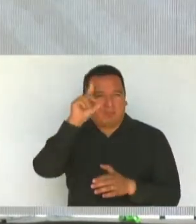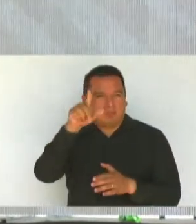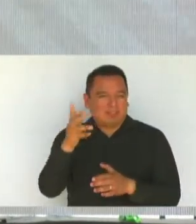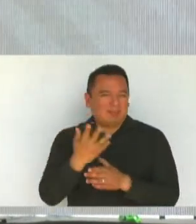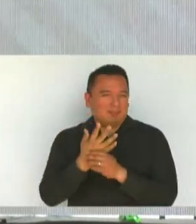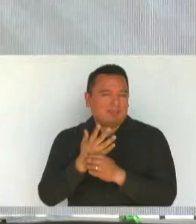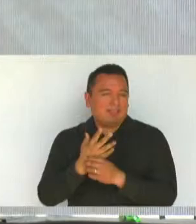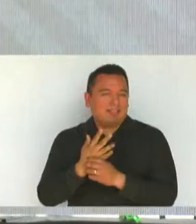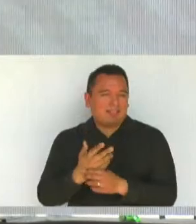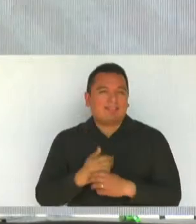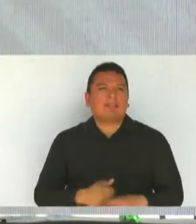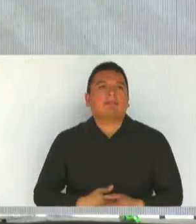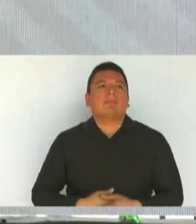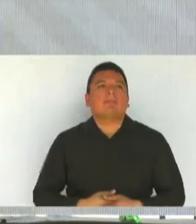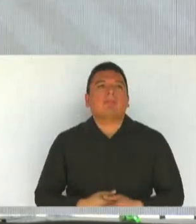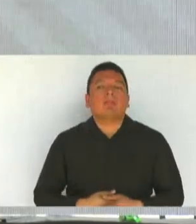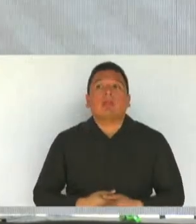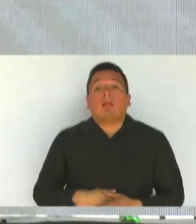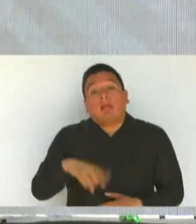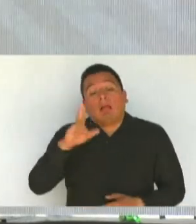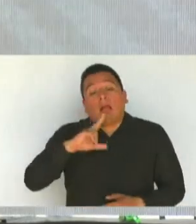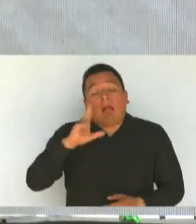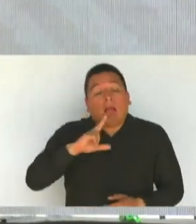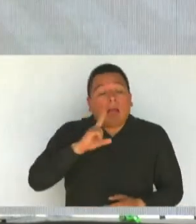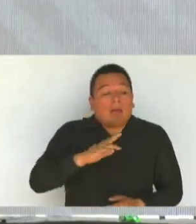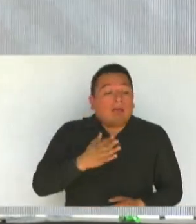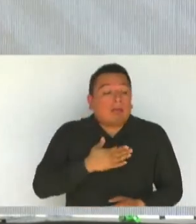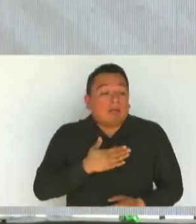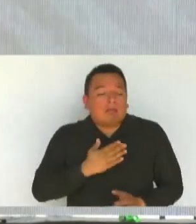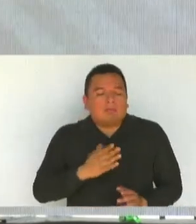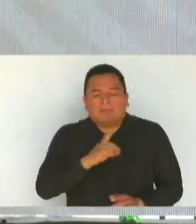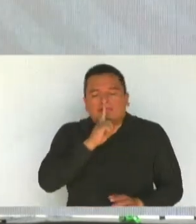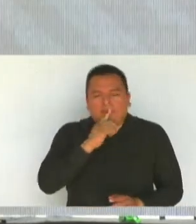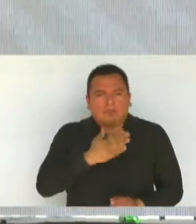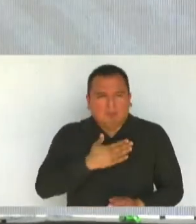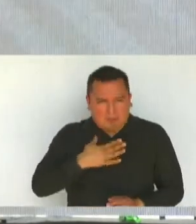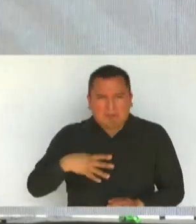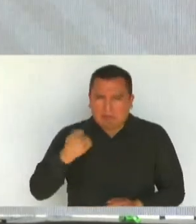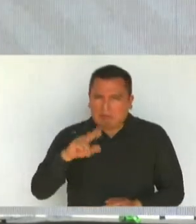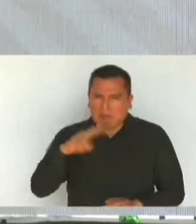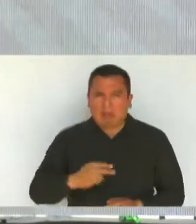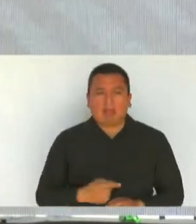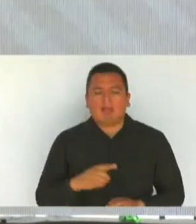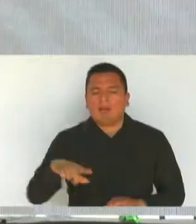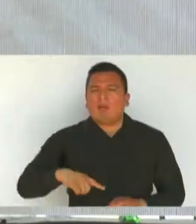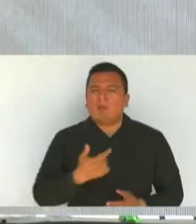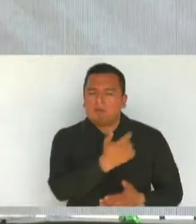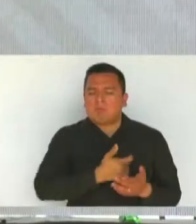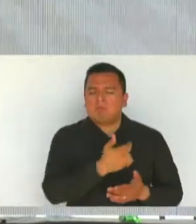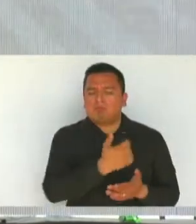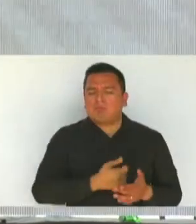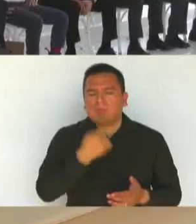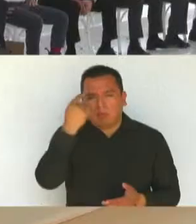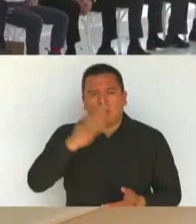la comprometí. Le digo que no, que me gusta que nos comprometan porque para eso nos pagan. Nos pagan para que sirvamos a la sociedad y parte de